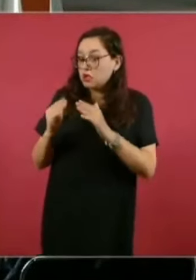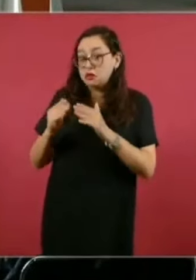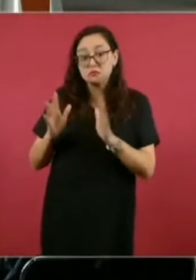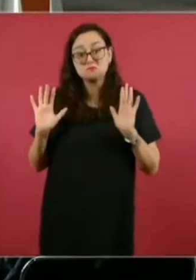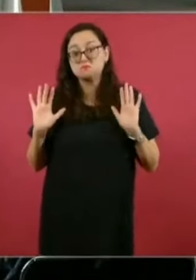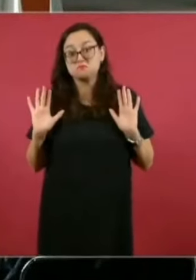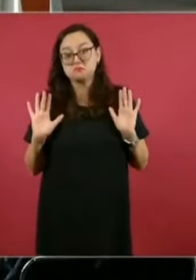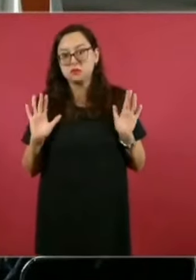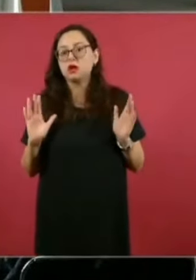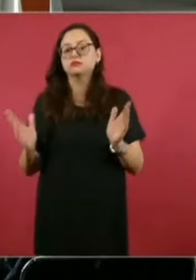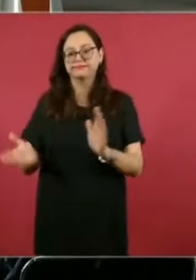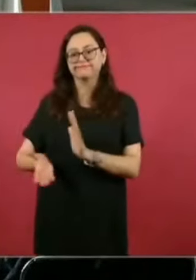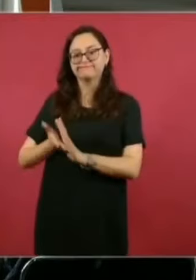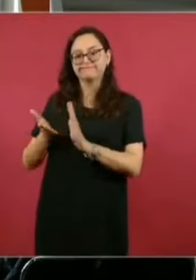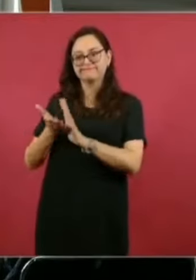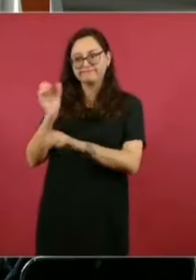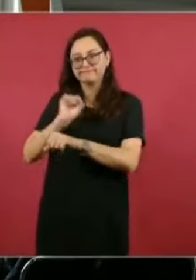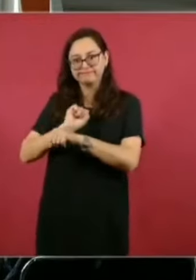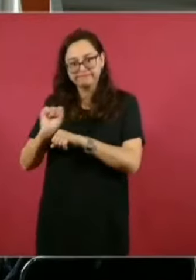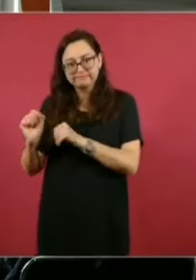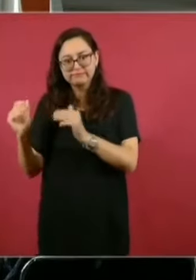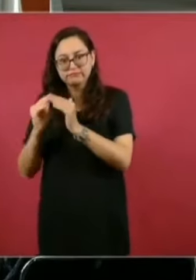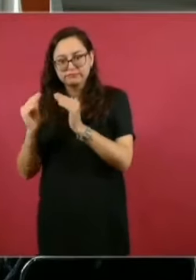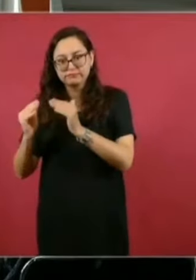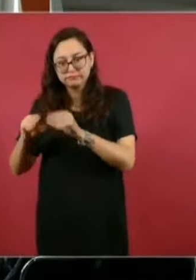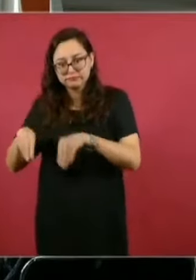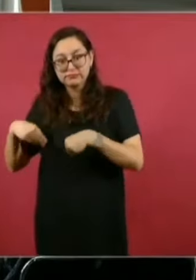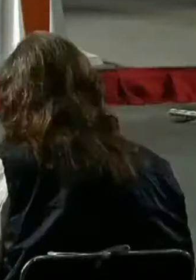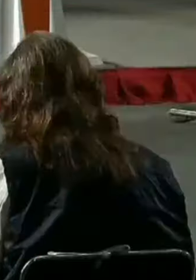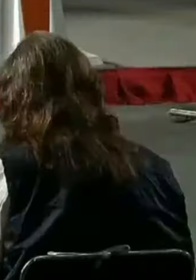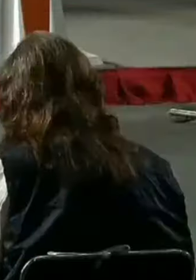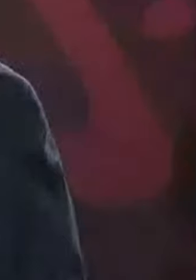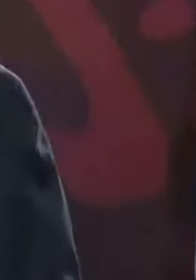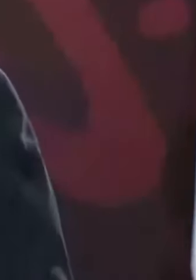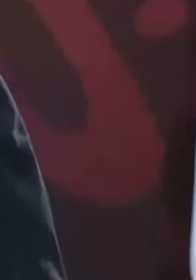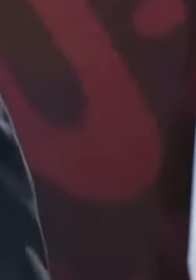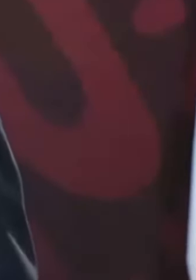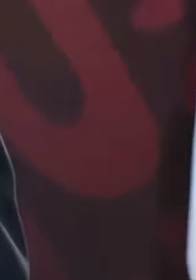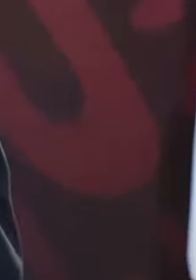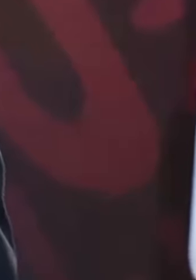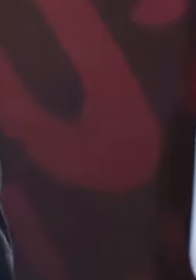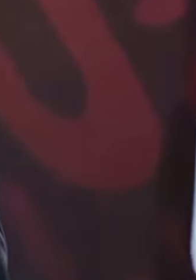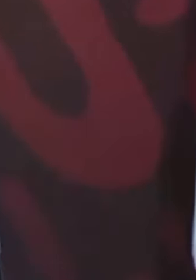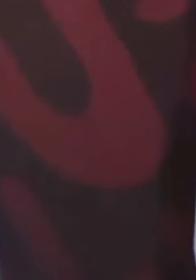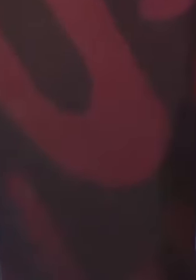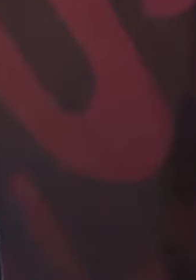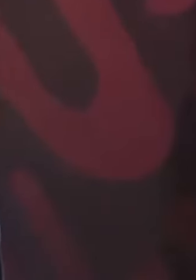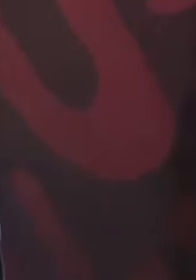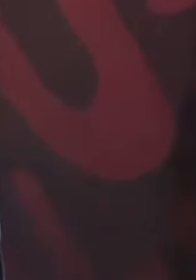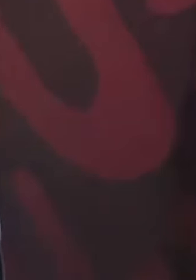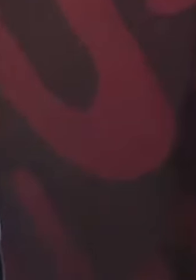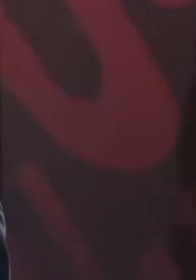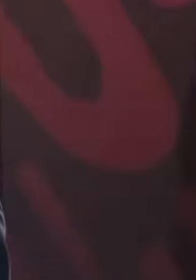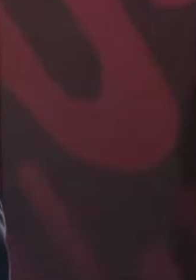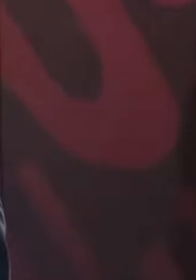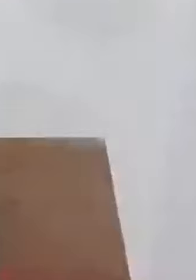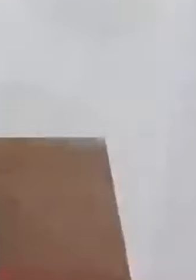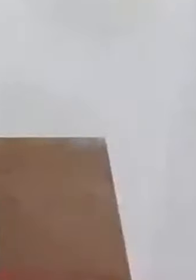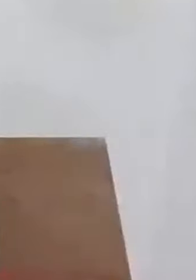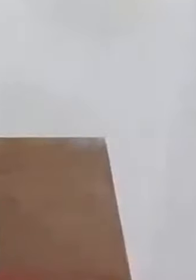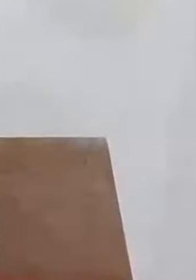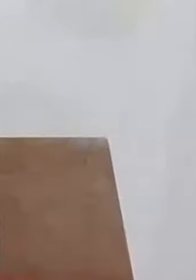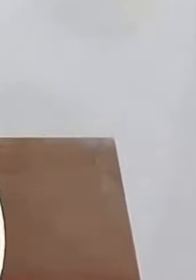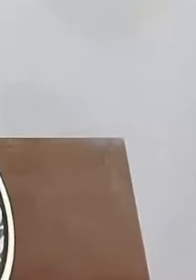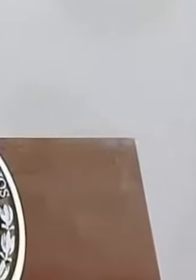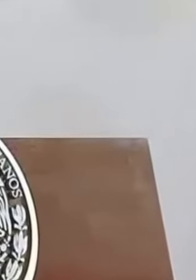Entonces, sí hay que tomar en cuenta eso, ¿no? Lamentablemente, son excepciones,